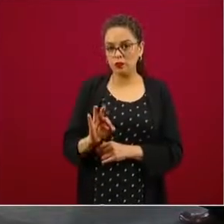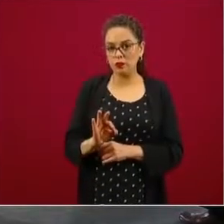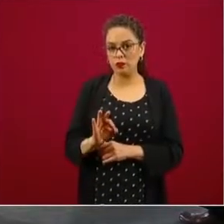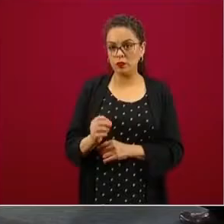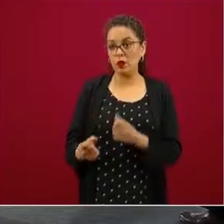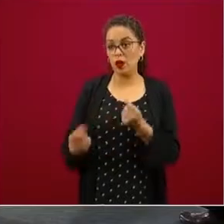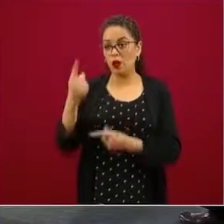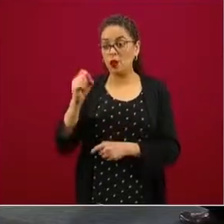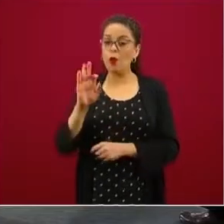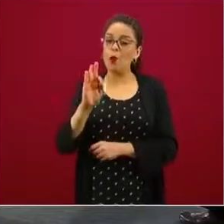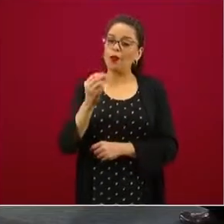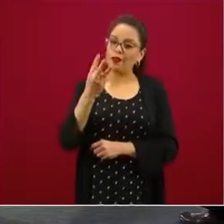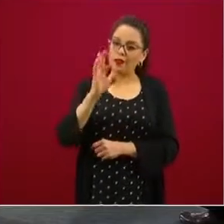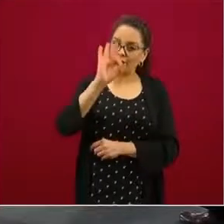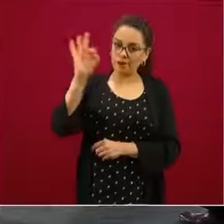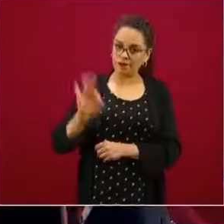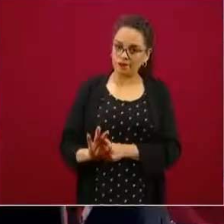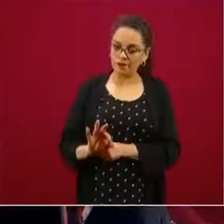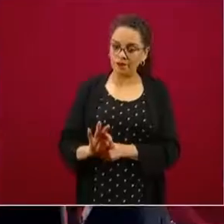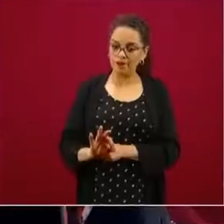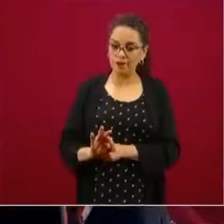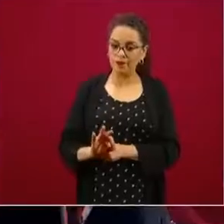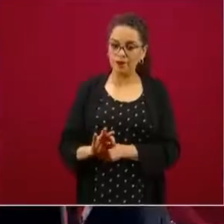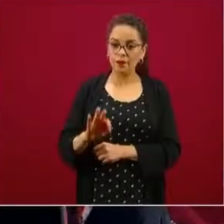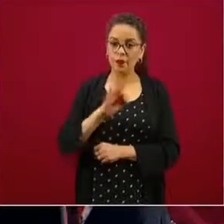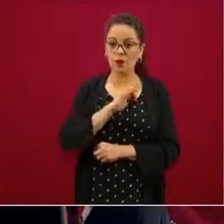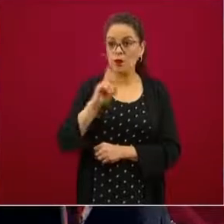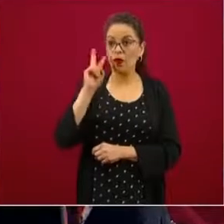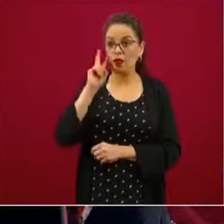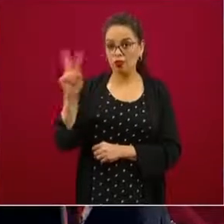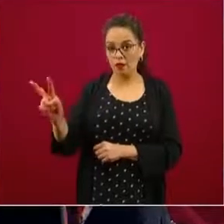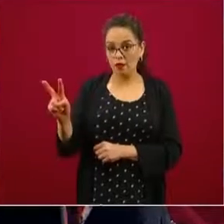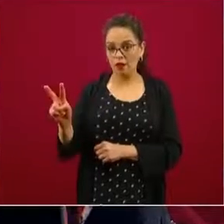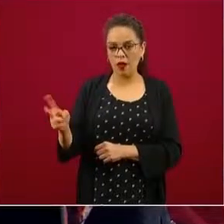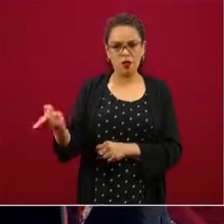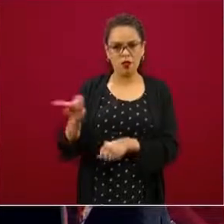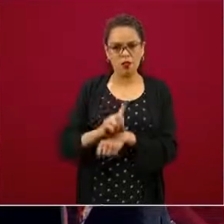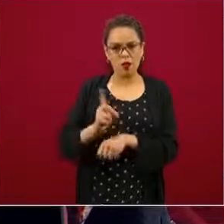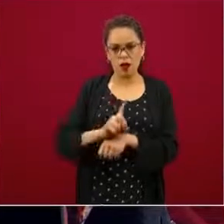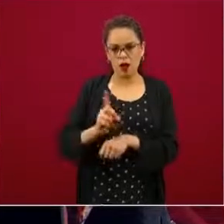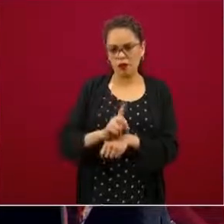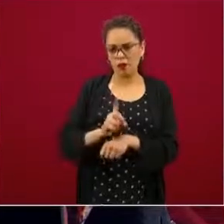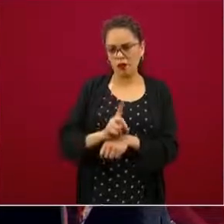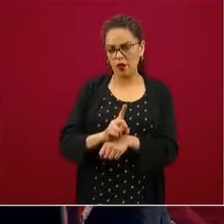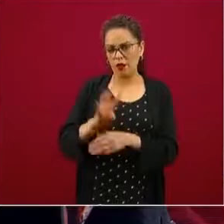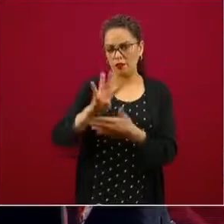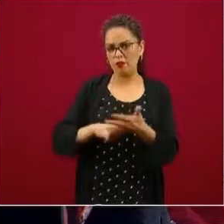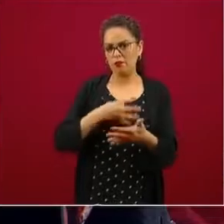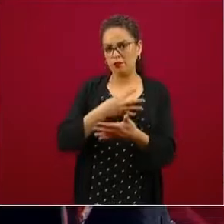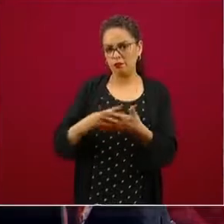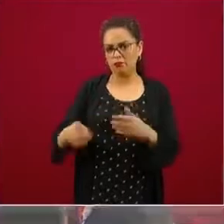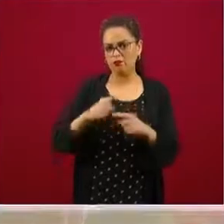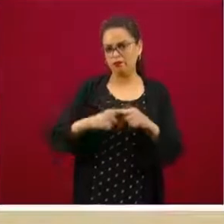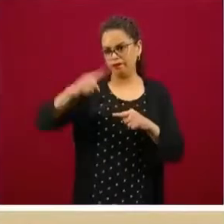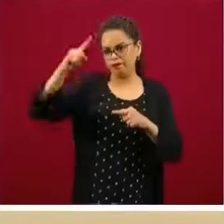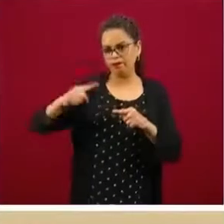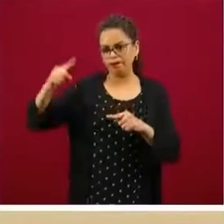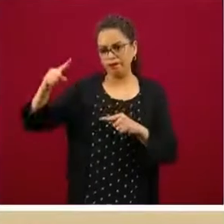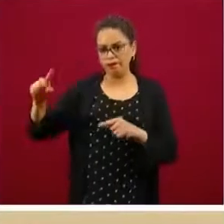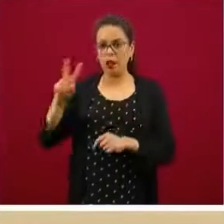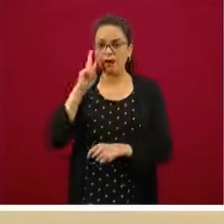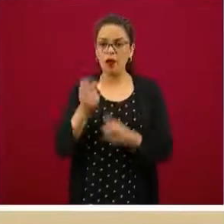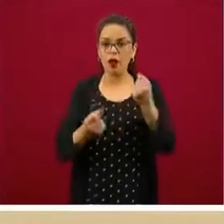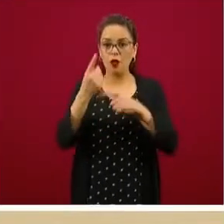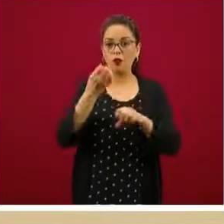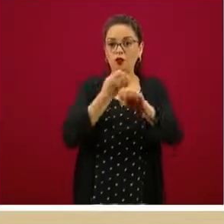43%. Si lo viéramos por entidad federativa, que lo graficamos todos los días y lo analizamos, vemos algunas entidades federativas que ya empezaron